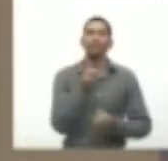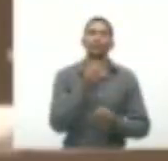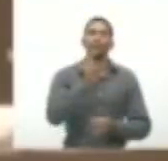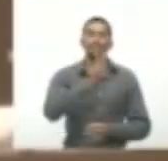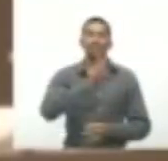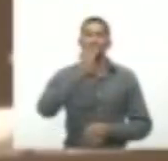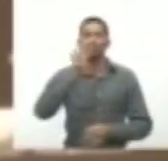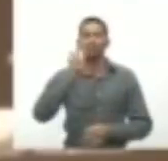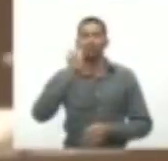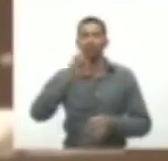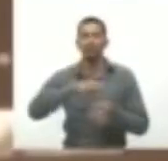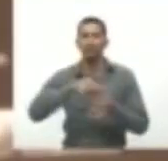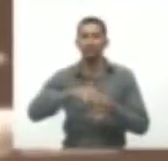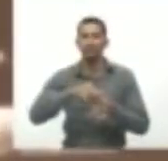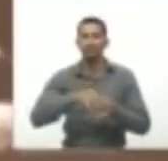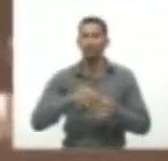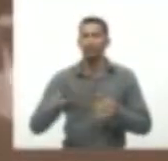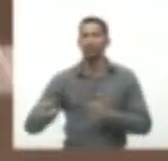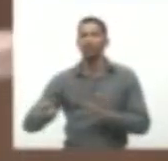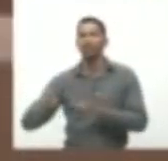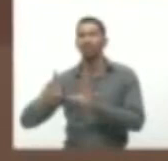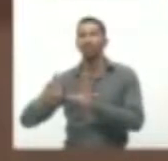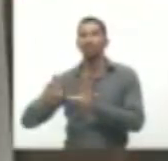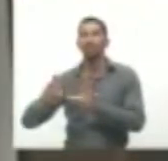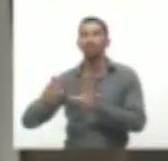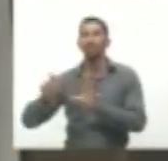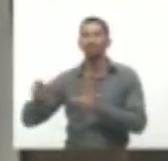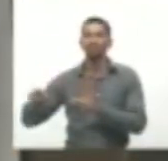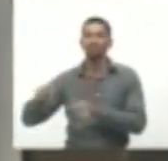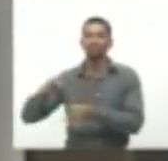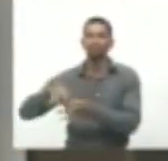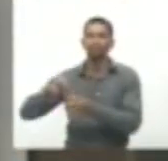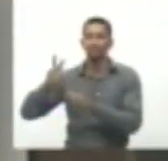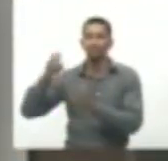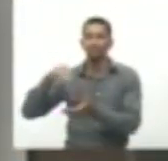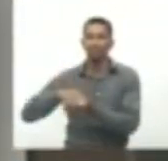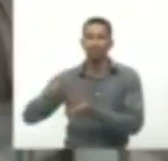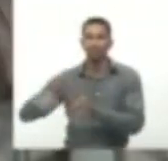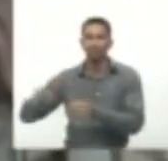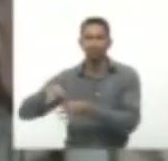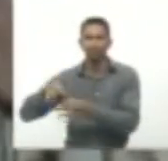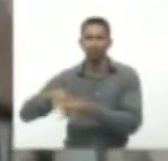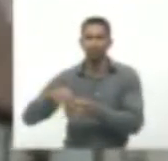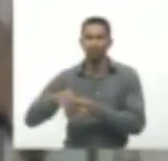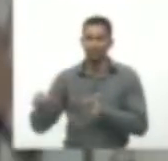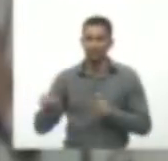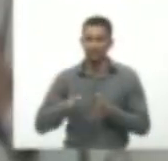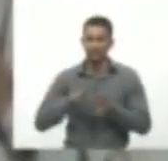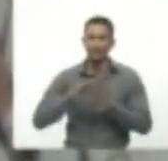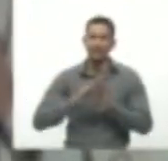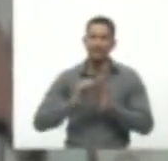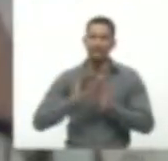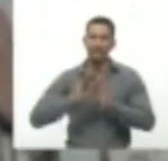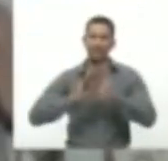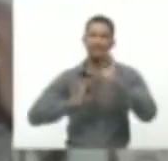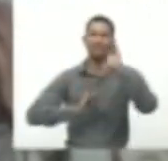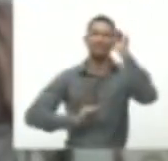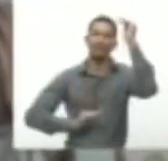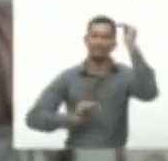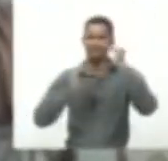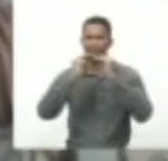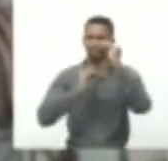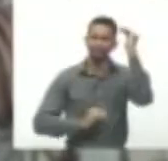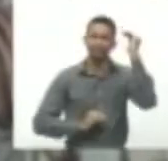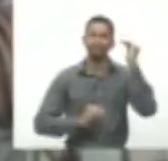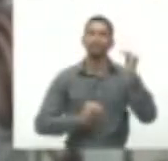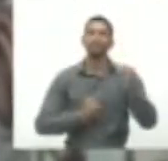ventaja superior a los 8.000 votos sobre su inmediato oponente, el ingeniero industrial Camilo Mejía. Yo siempre confié en mi gente, siempre